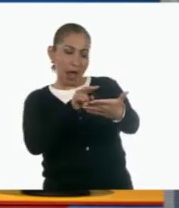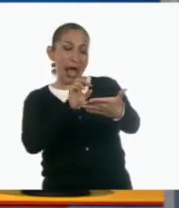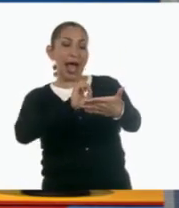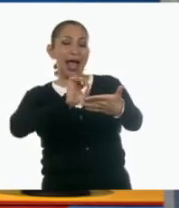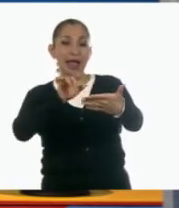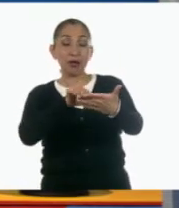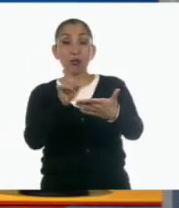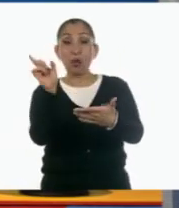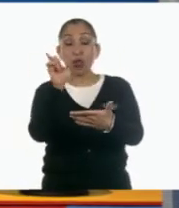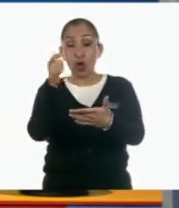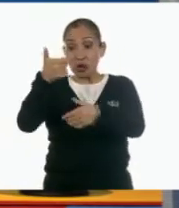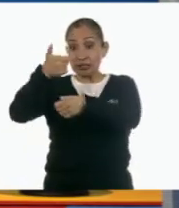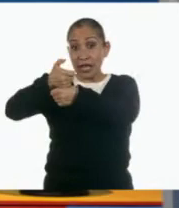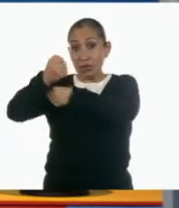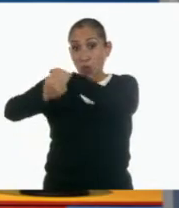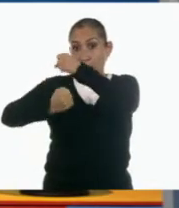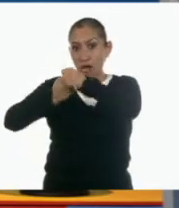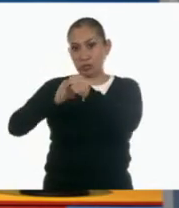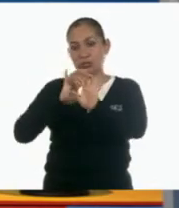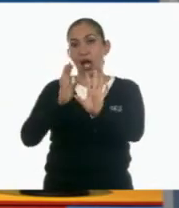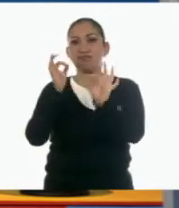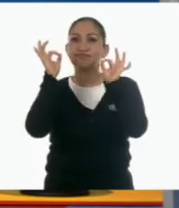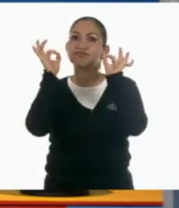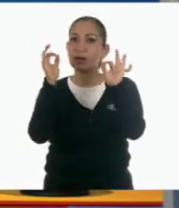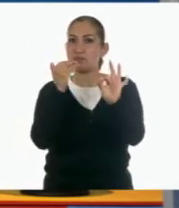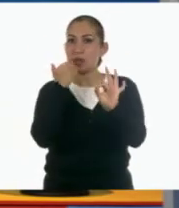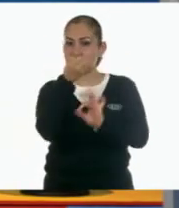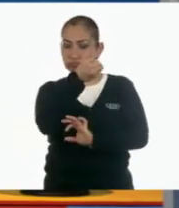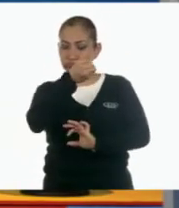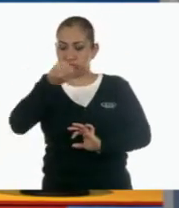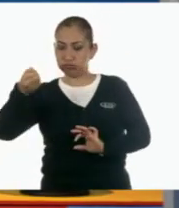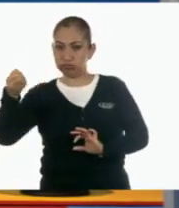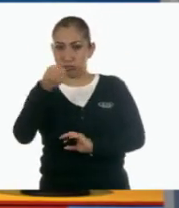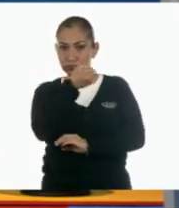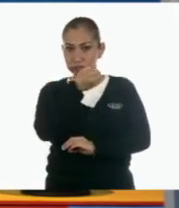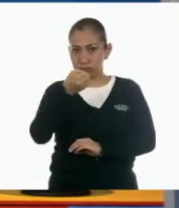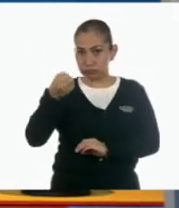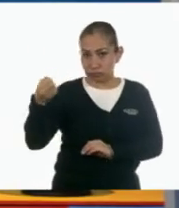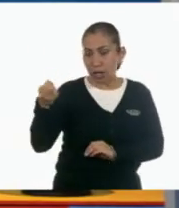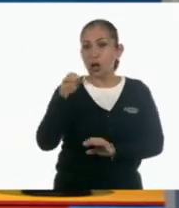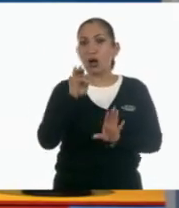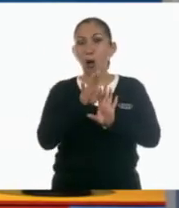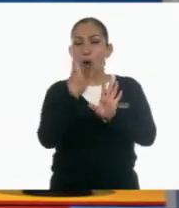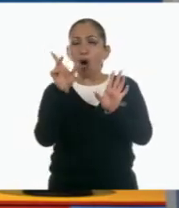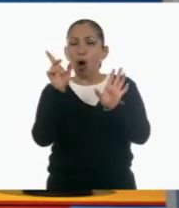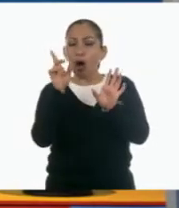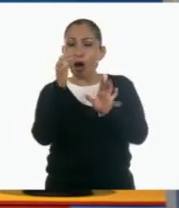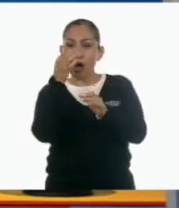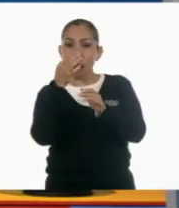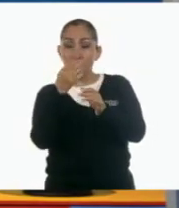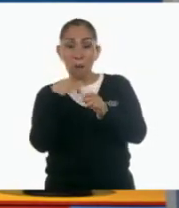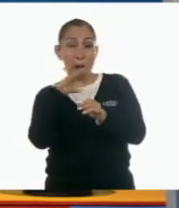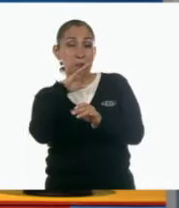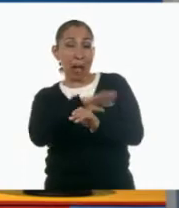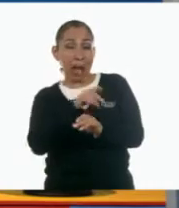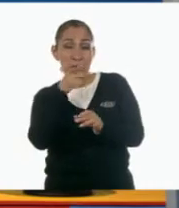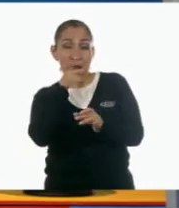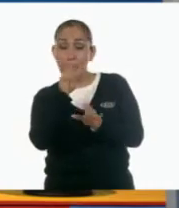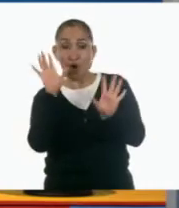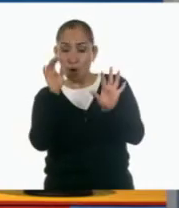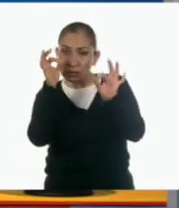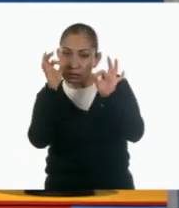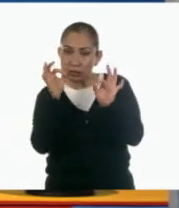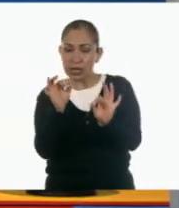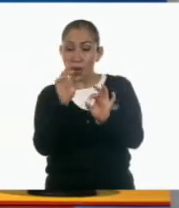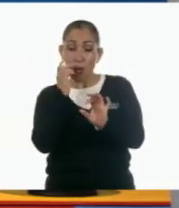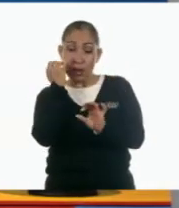Entonces, cuando llegas a sexto grado, pues lo tienes que hacer con propiedad, con el mínimo de faltas de ortografía, y que tus ideas